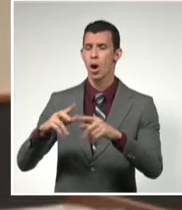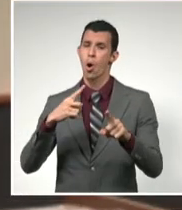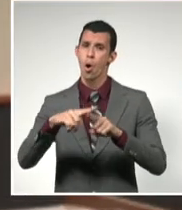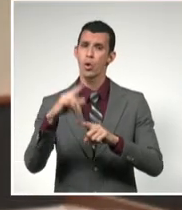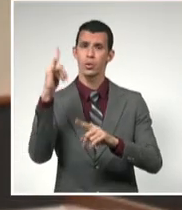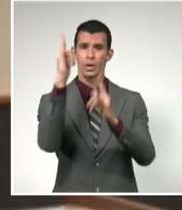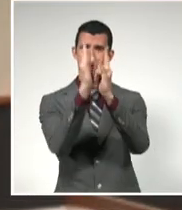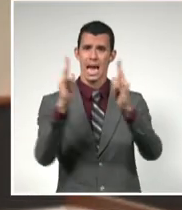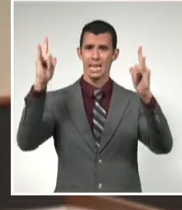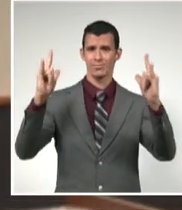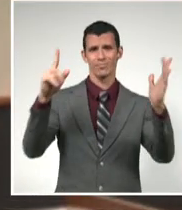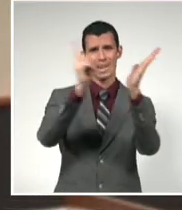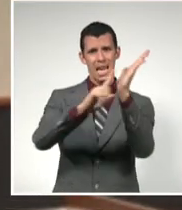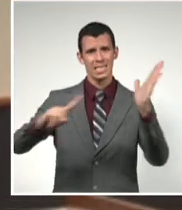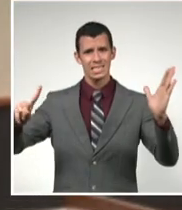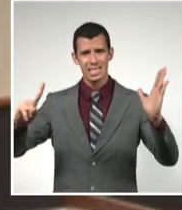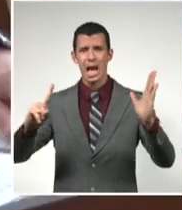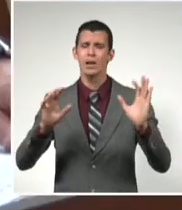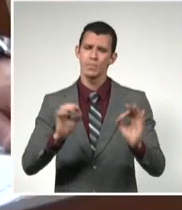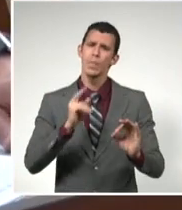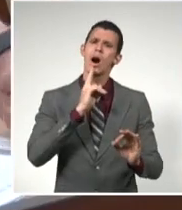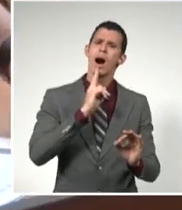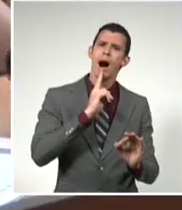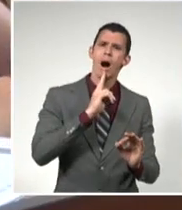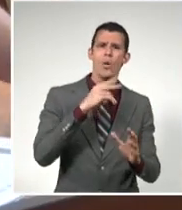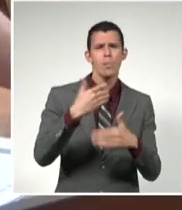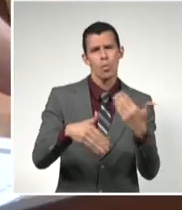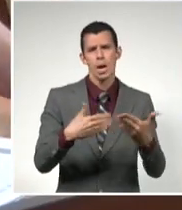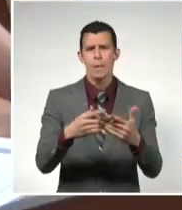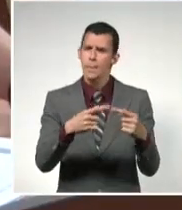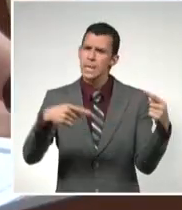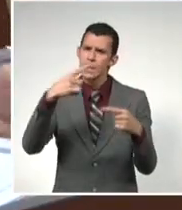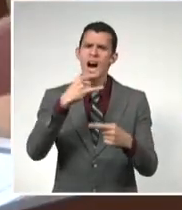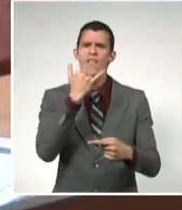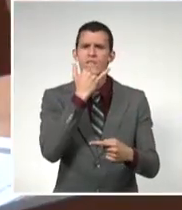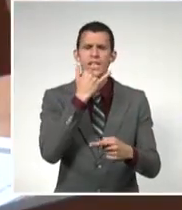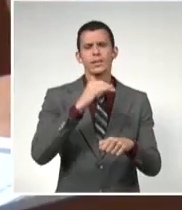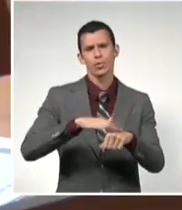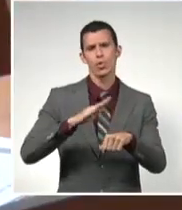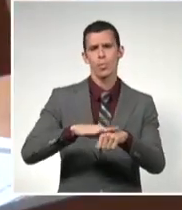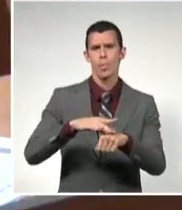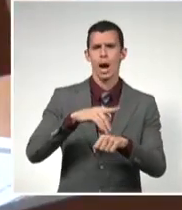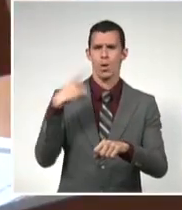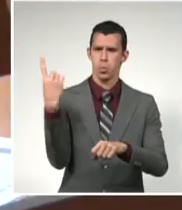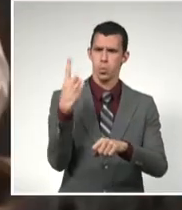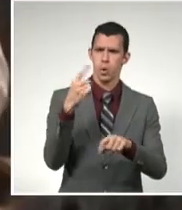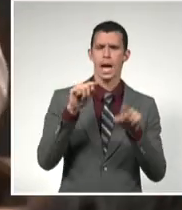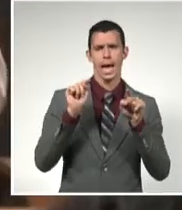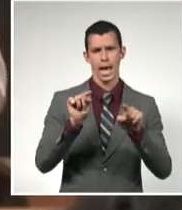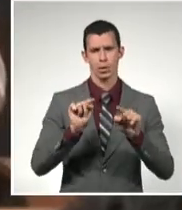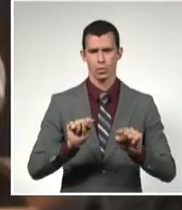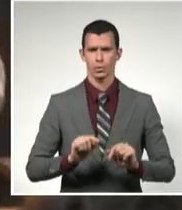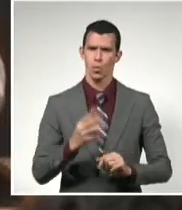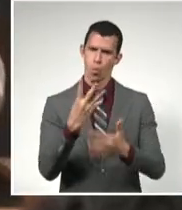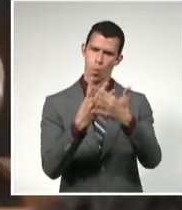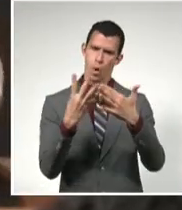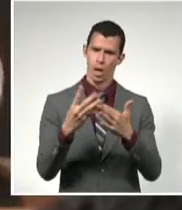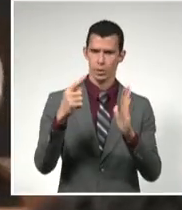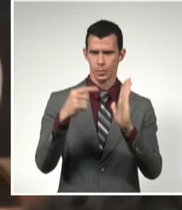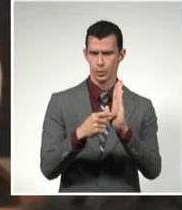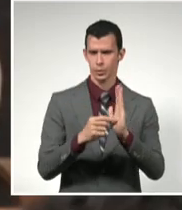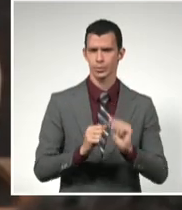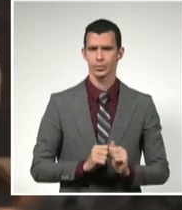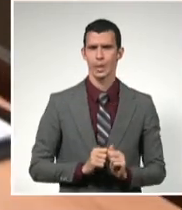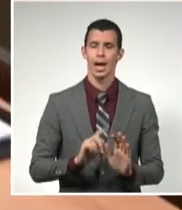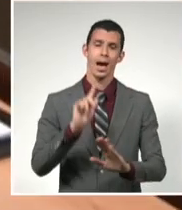la reunión también examinó el comportamiento de la cob y 19 en la mayor de las antillas al cierre del lunes jornada en la que se